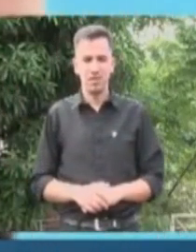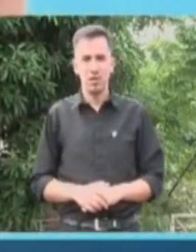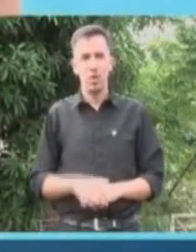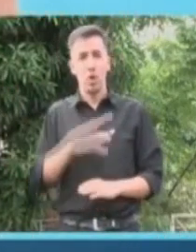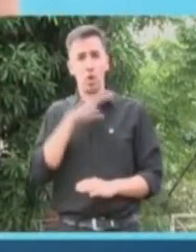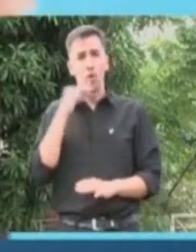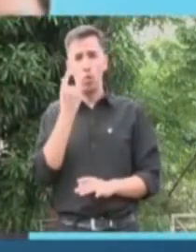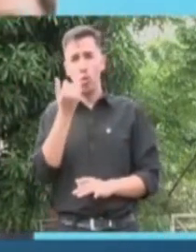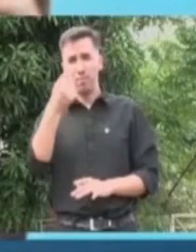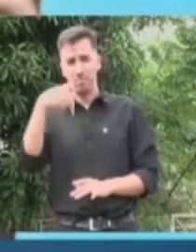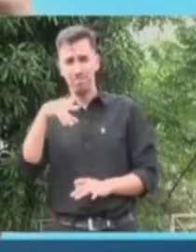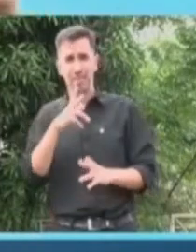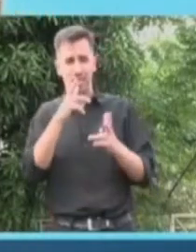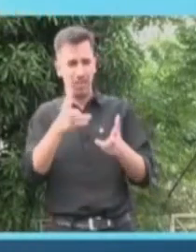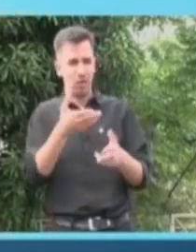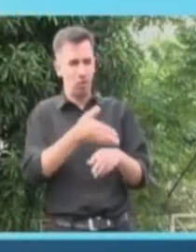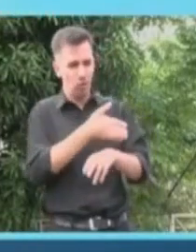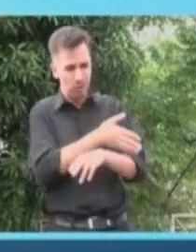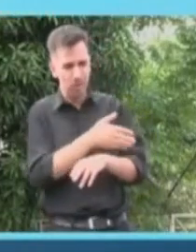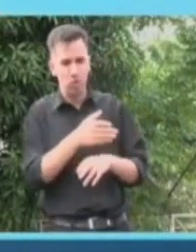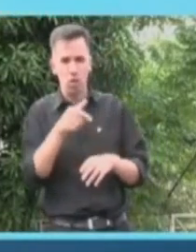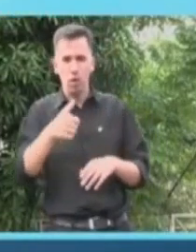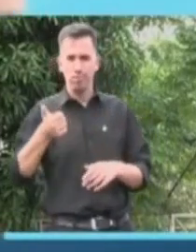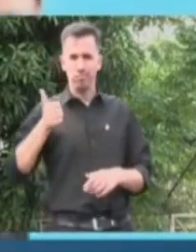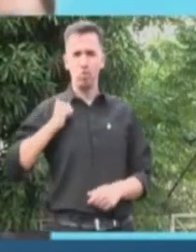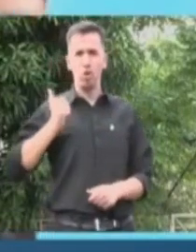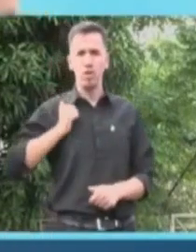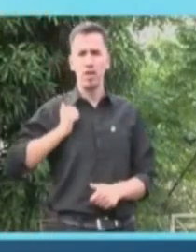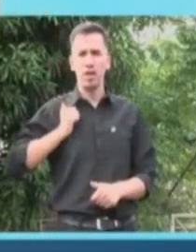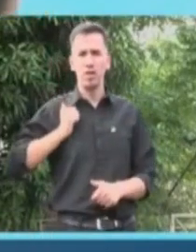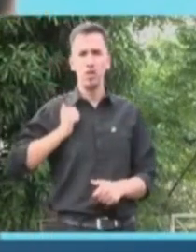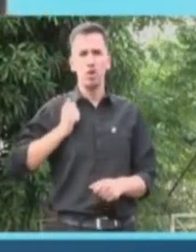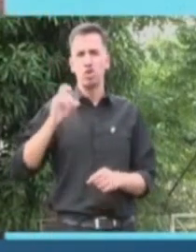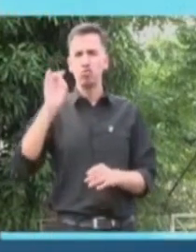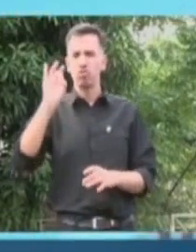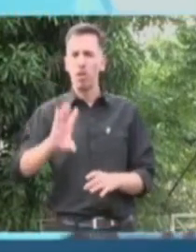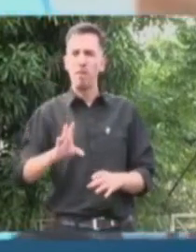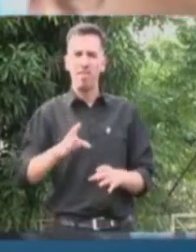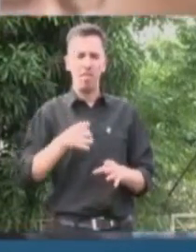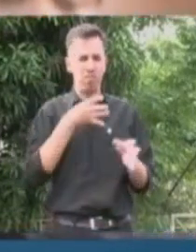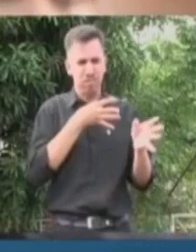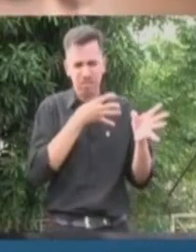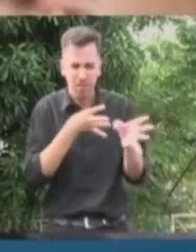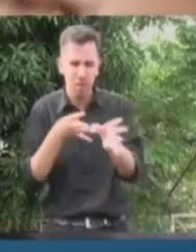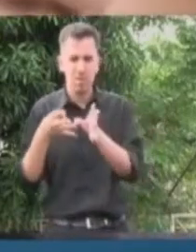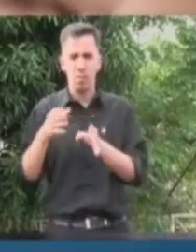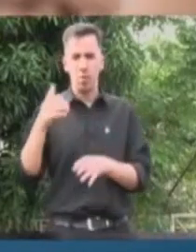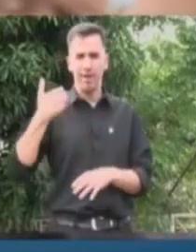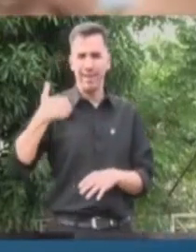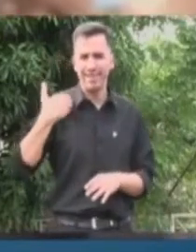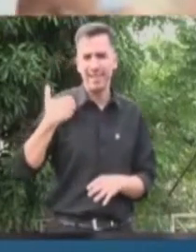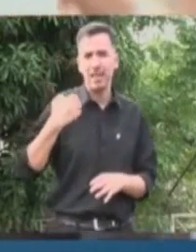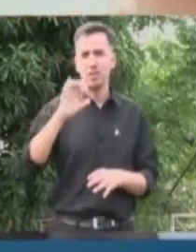Juan lo dijo al pasar, un soldado no solamente pelea por su patria,